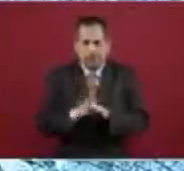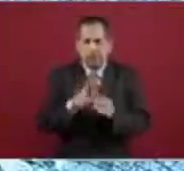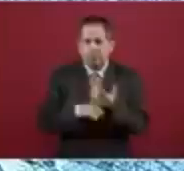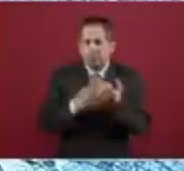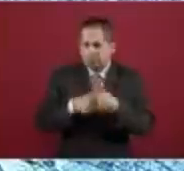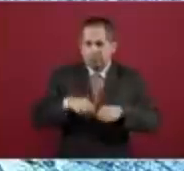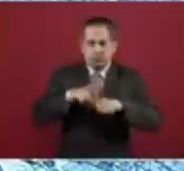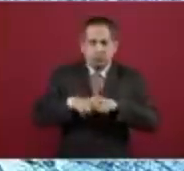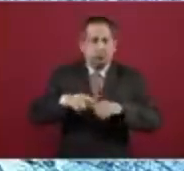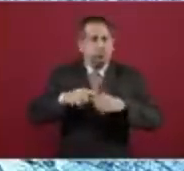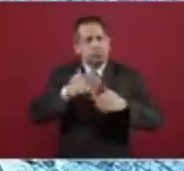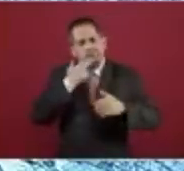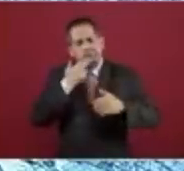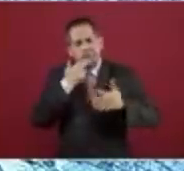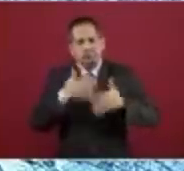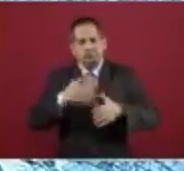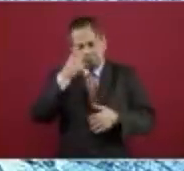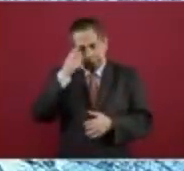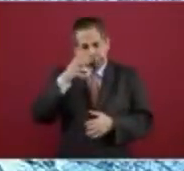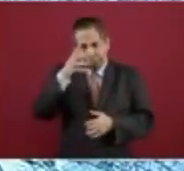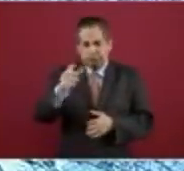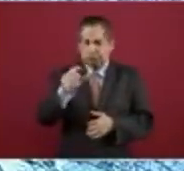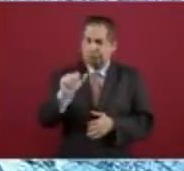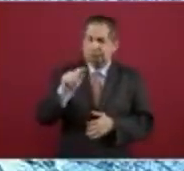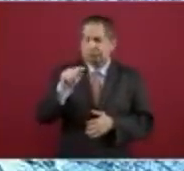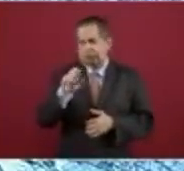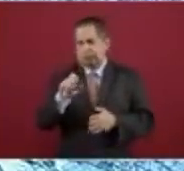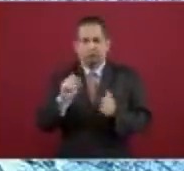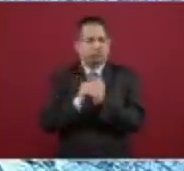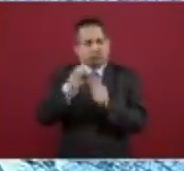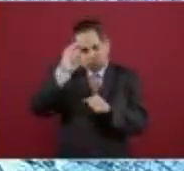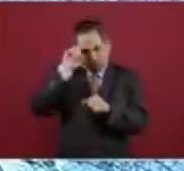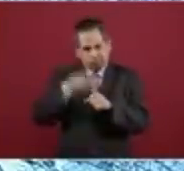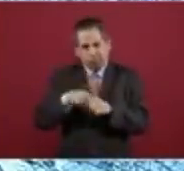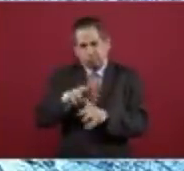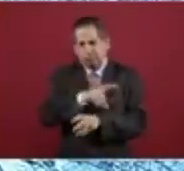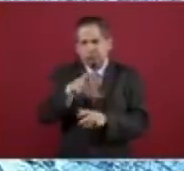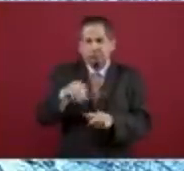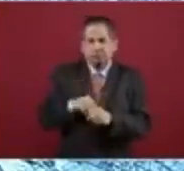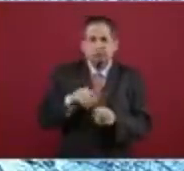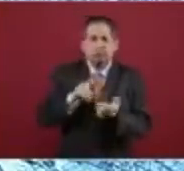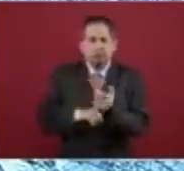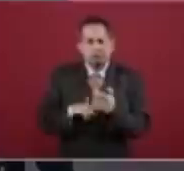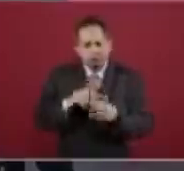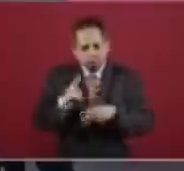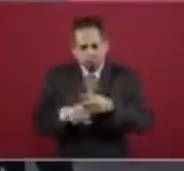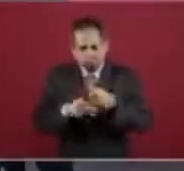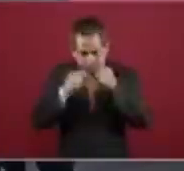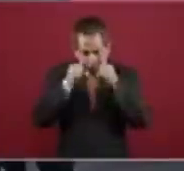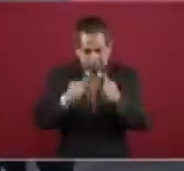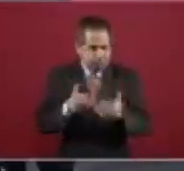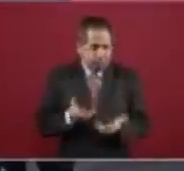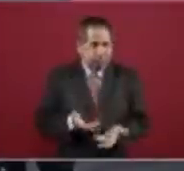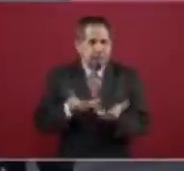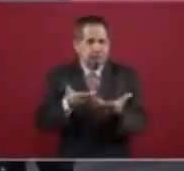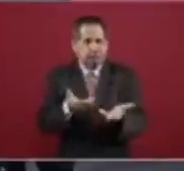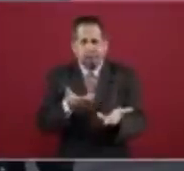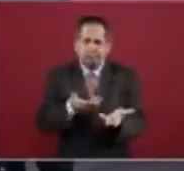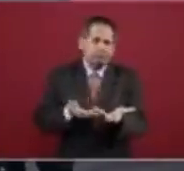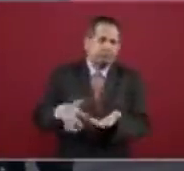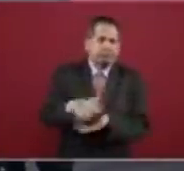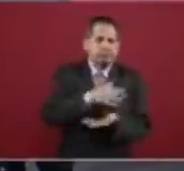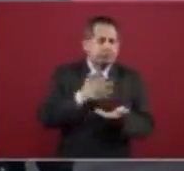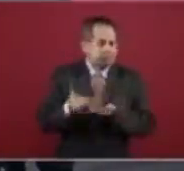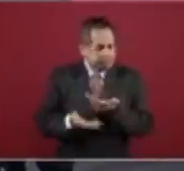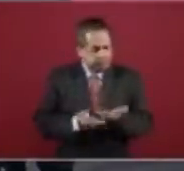social, funcional, y el arte y la cultura como con una vocación de servicio y con una